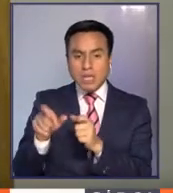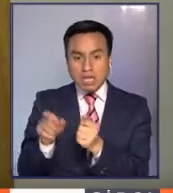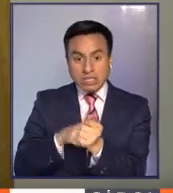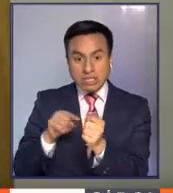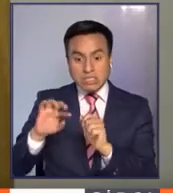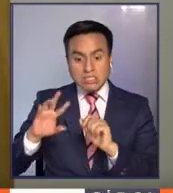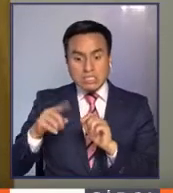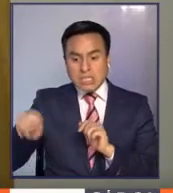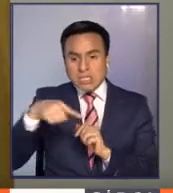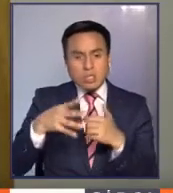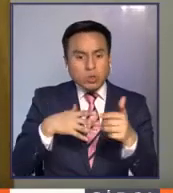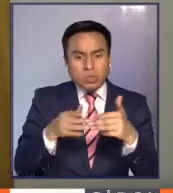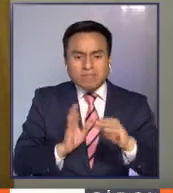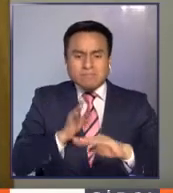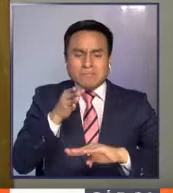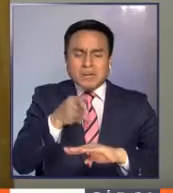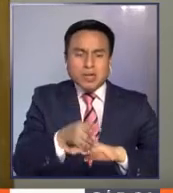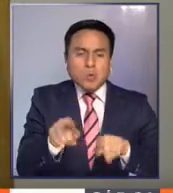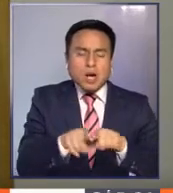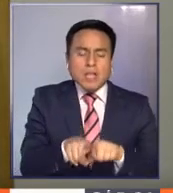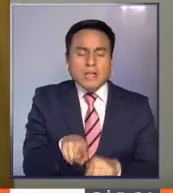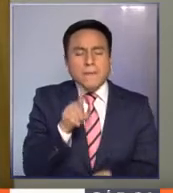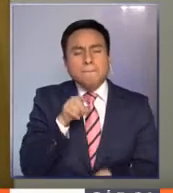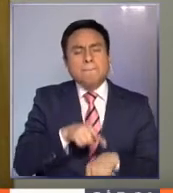tienen dónde ir a tener un minuto